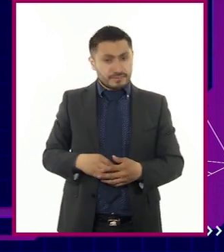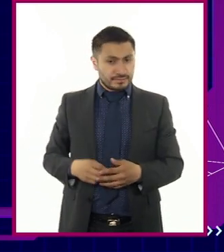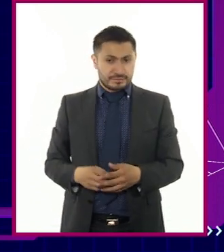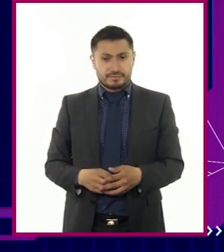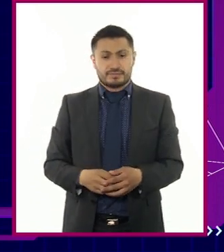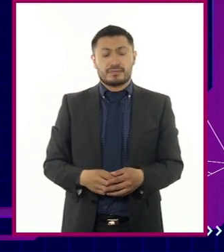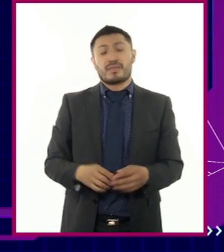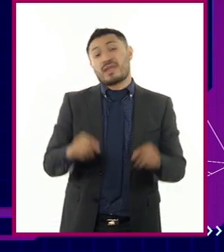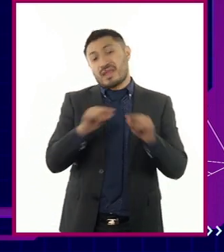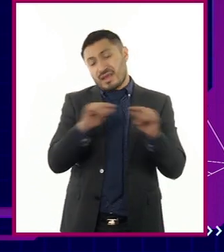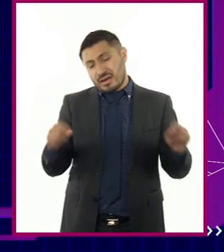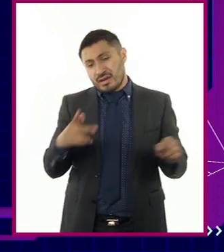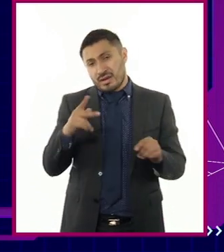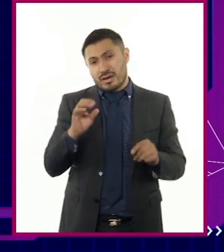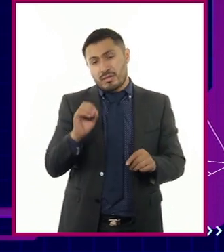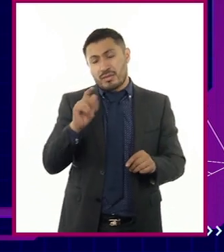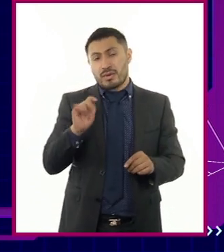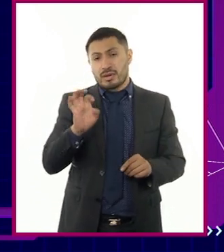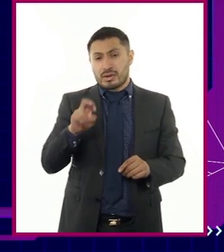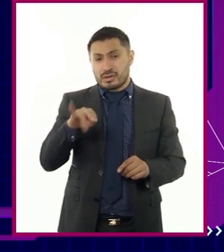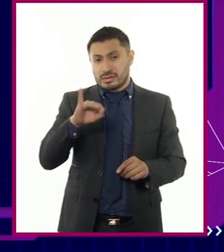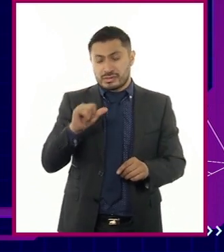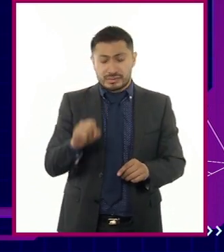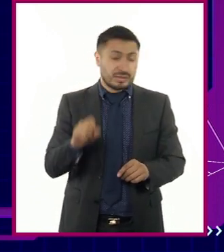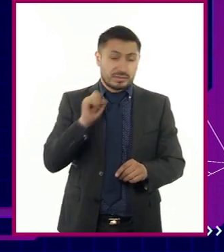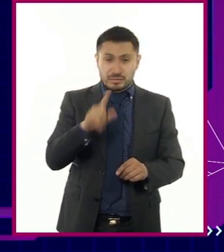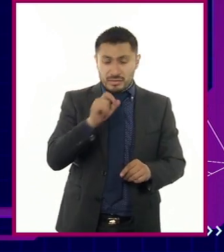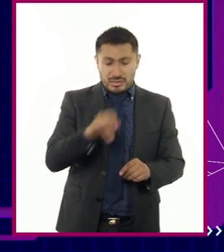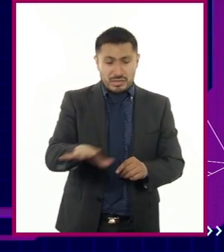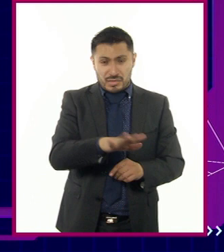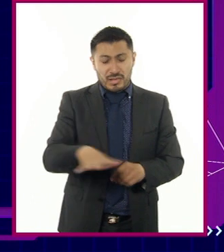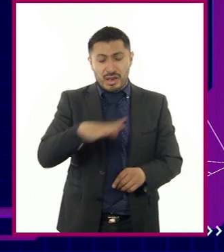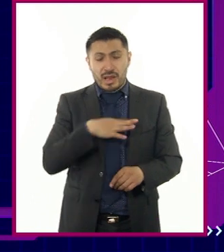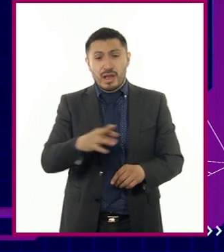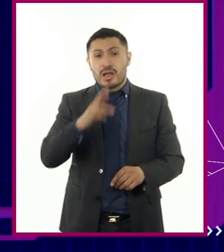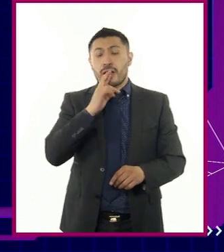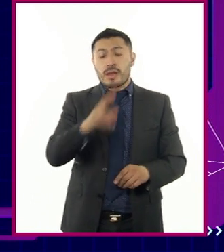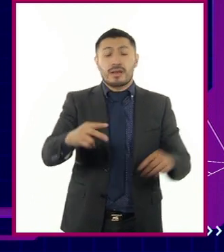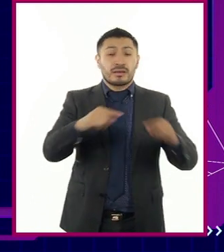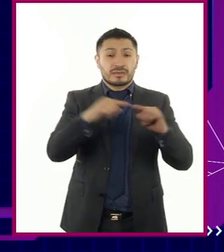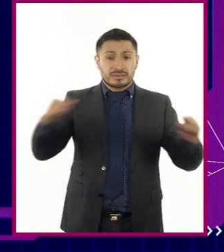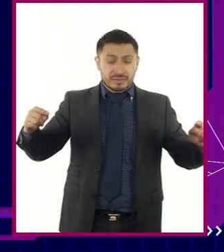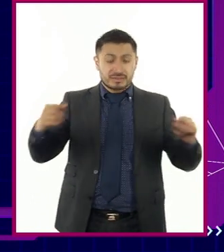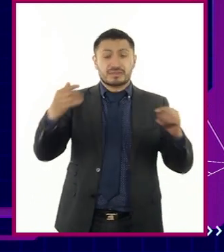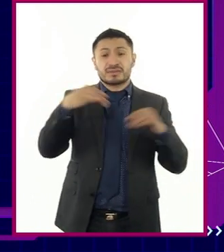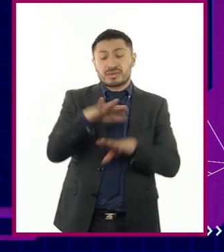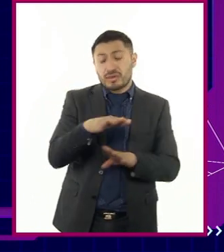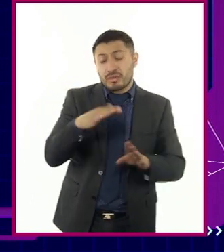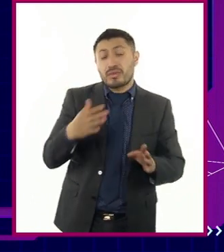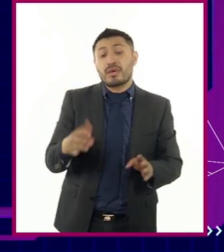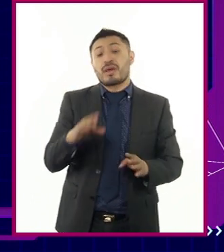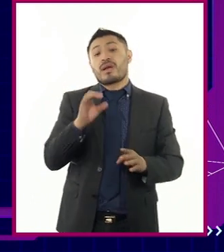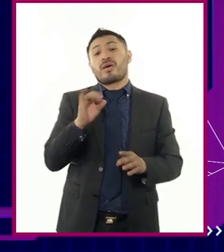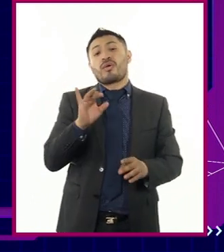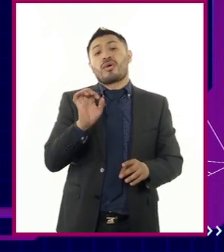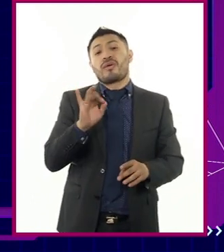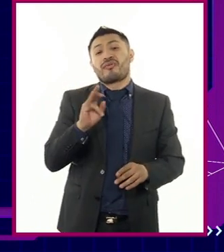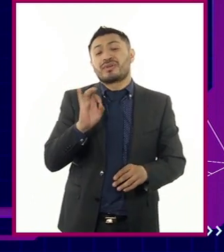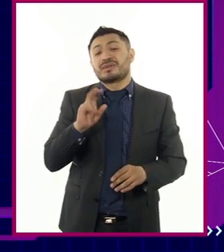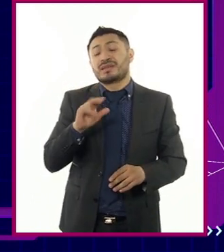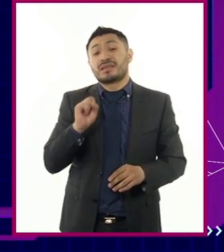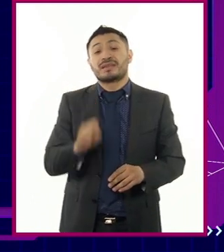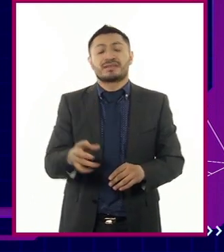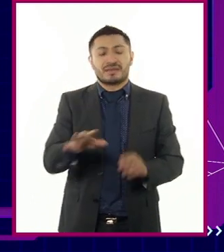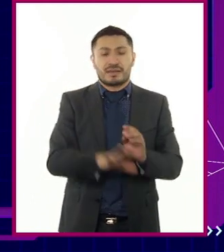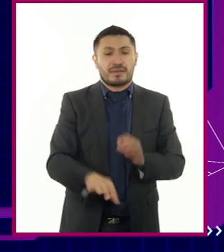En divisiones de potencias con la misma base, se resuelve la división entre coeficientes. La base se conserva